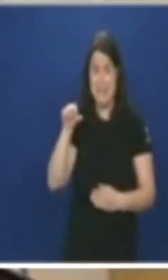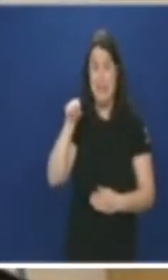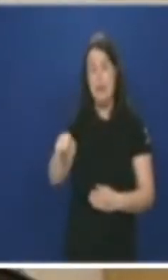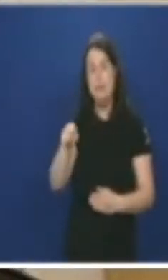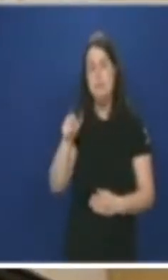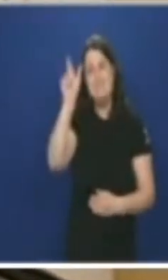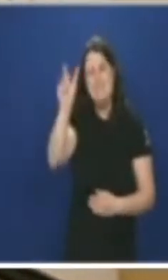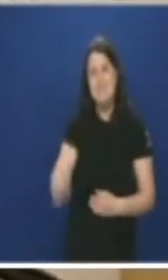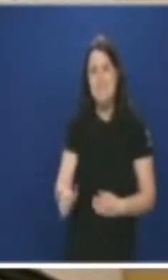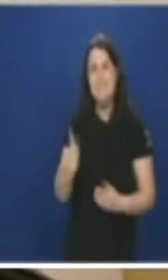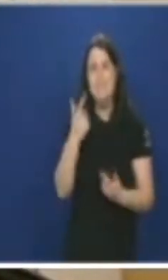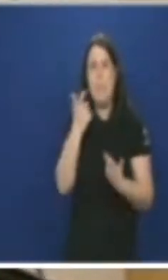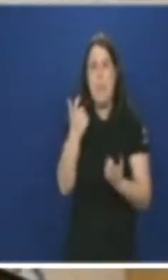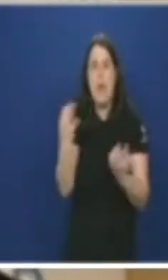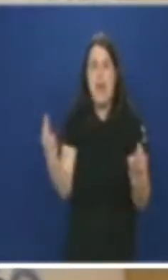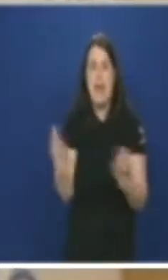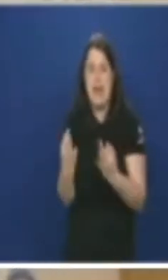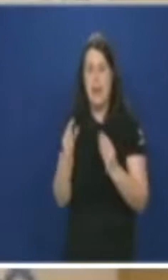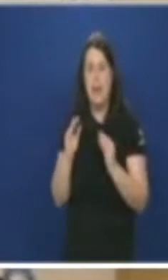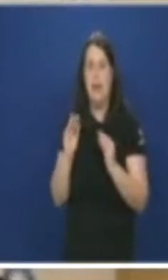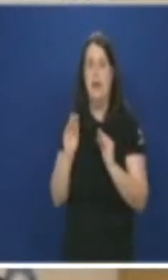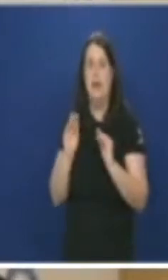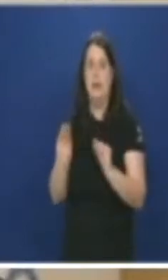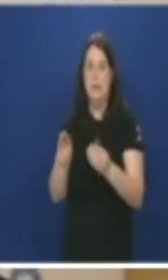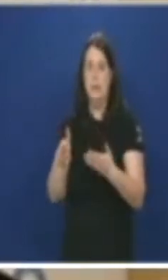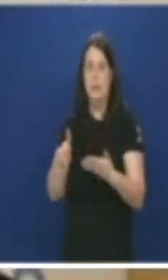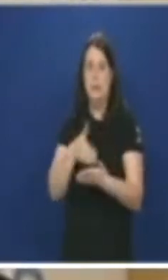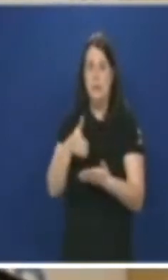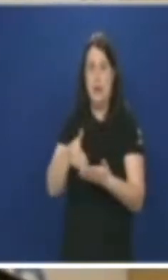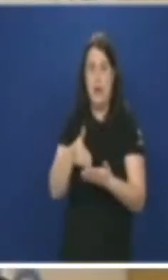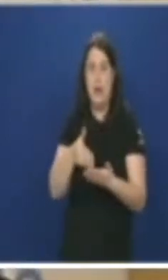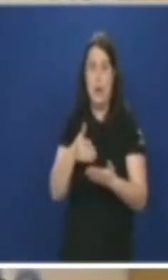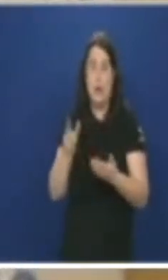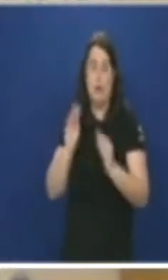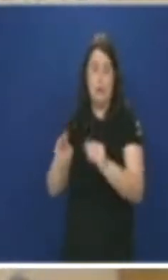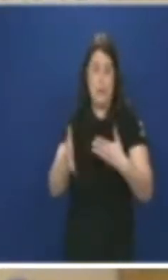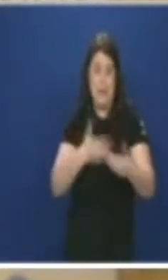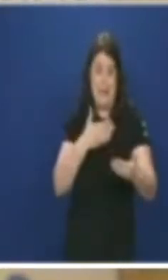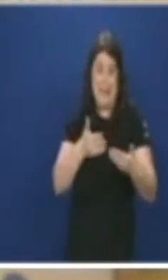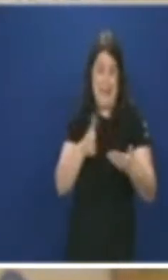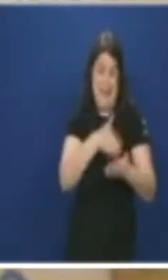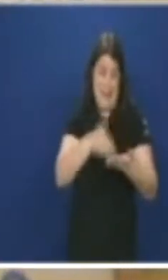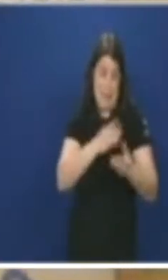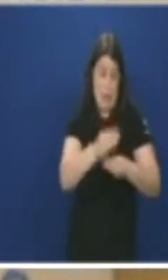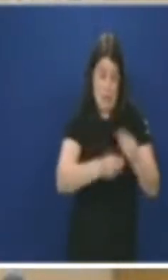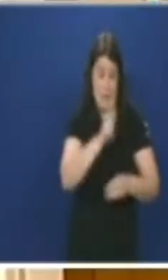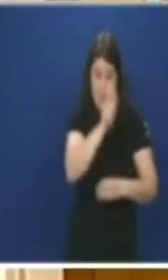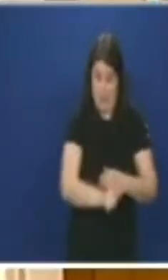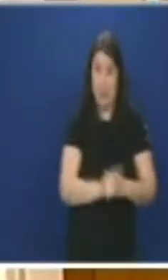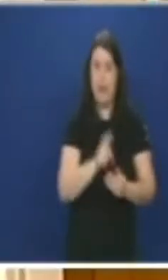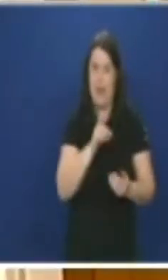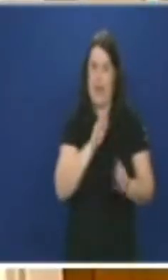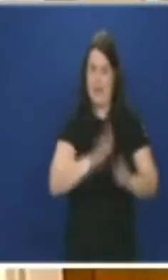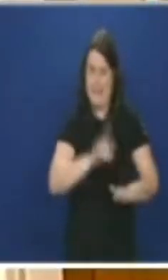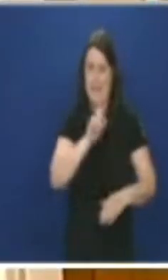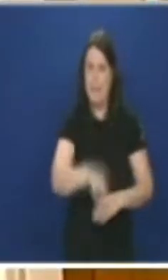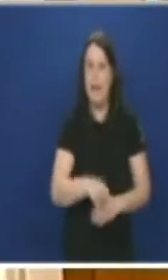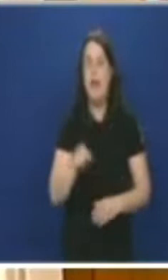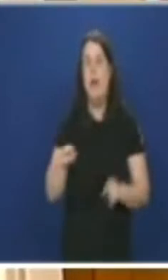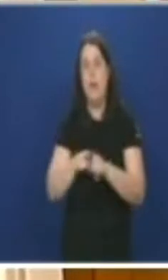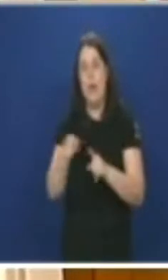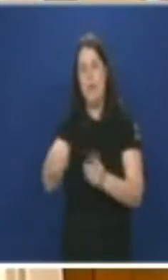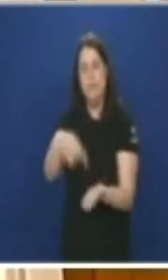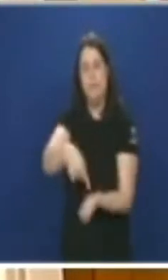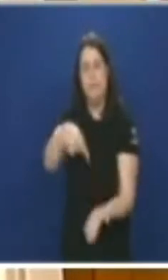como fai así o seu biógrafo Xusta Veramendi, hoxe aquí presente, como esquecido mentor de nos e reivindicar a